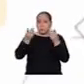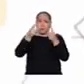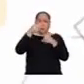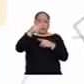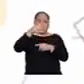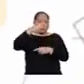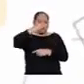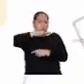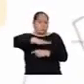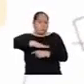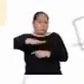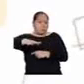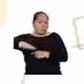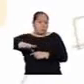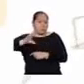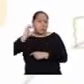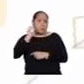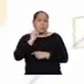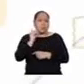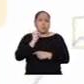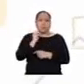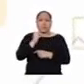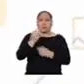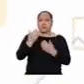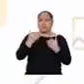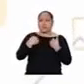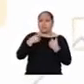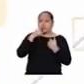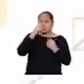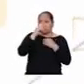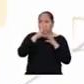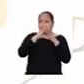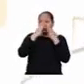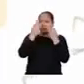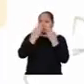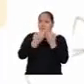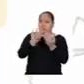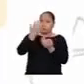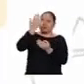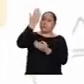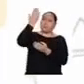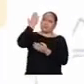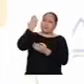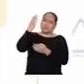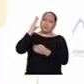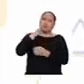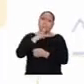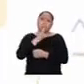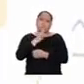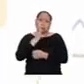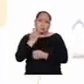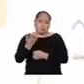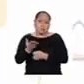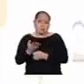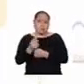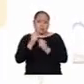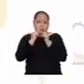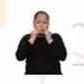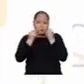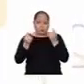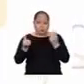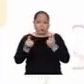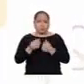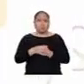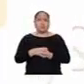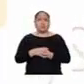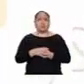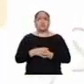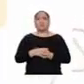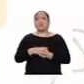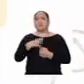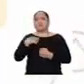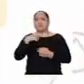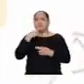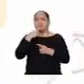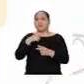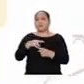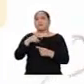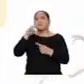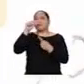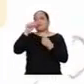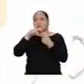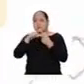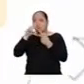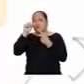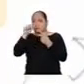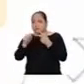o niño? ¿O tienes algún antepasado que hablaba quechua como lengua materna? Las opciones de respuesta